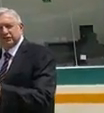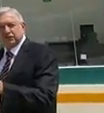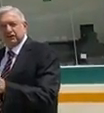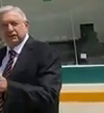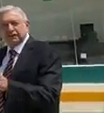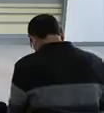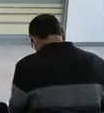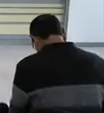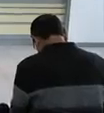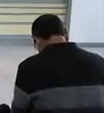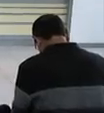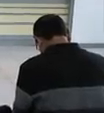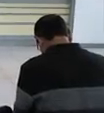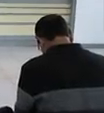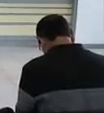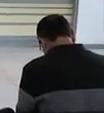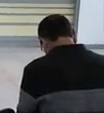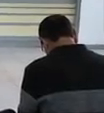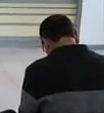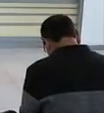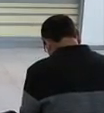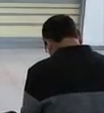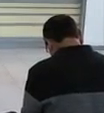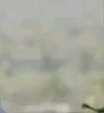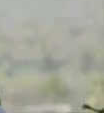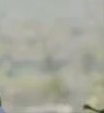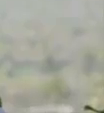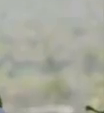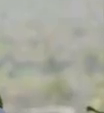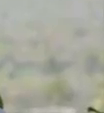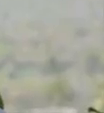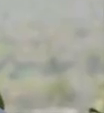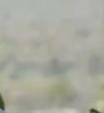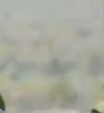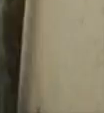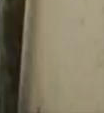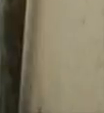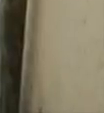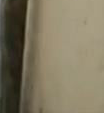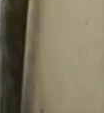Transformación, se creó el Banco del Bienestar para que nadie se quede atrás.